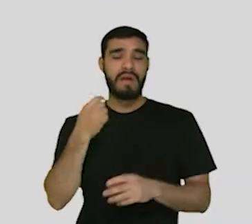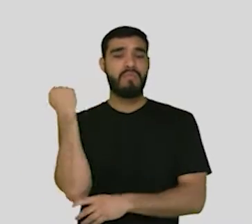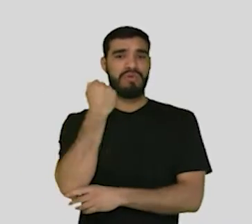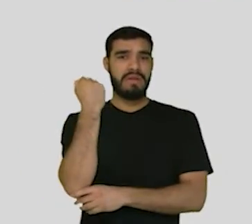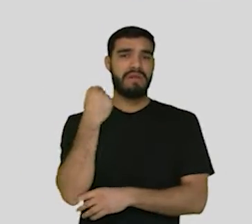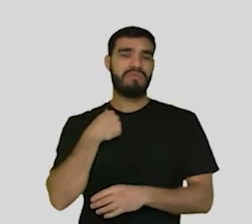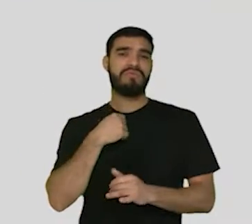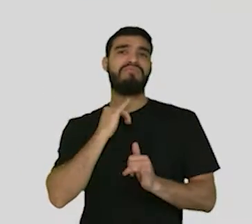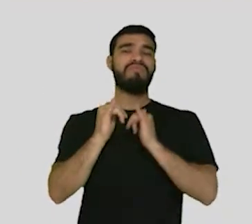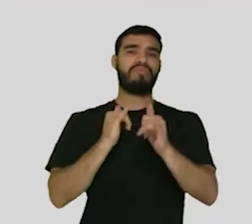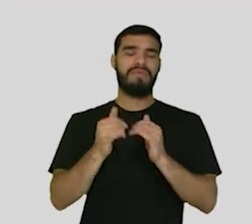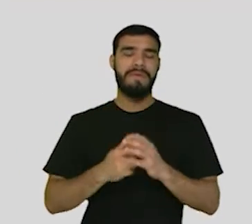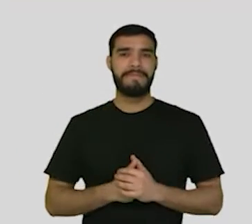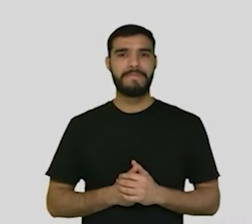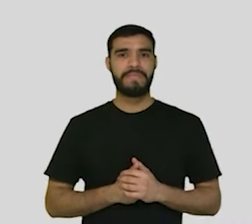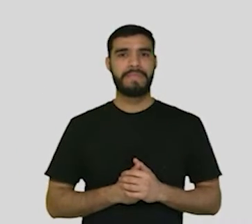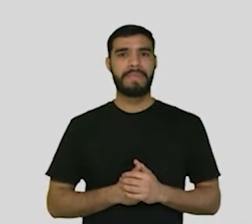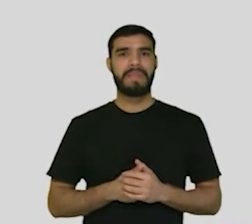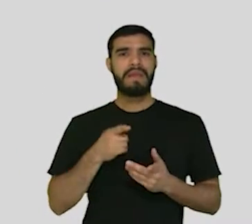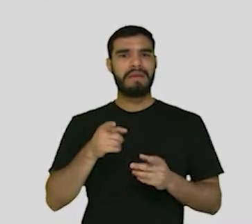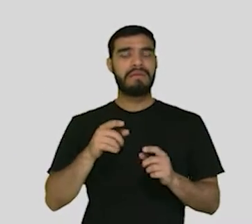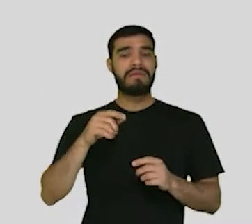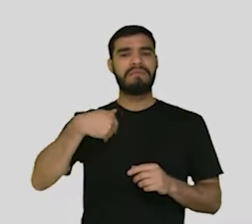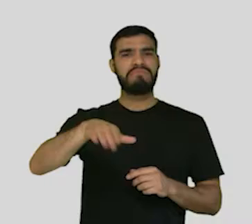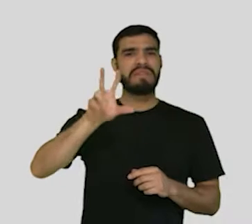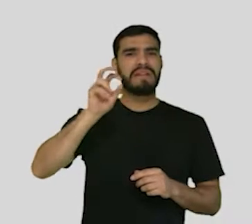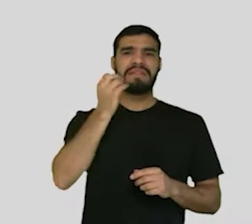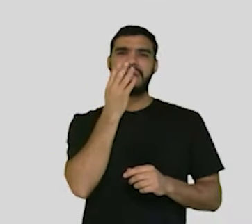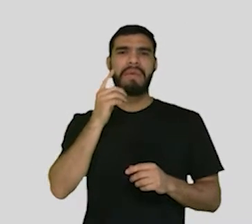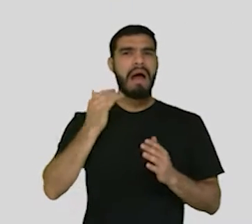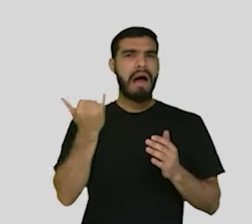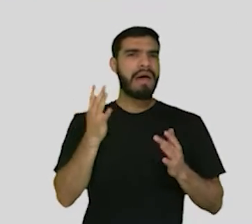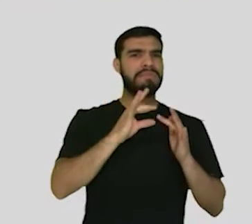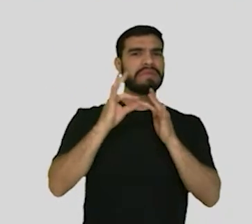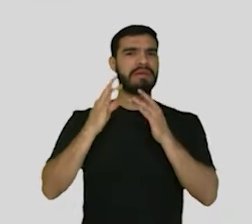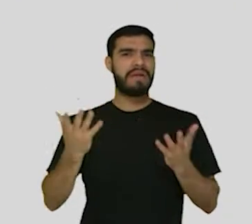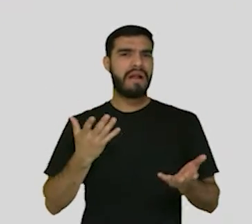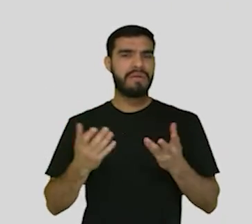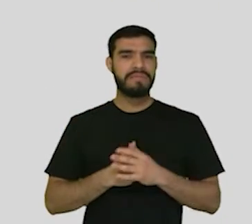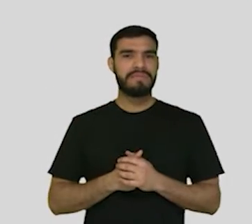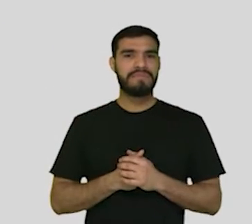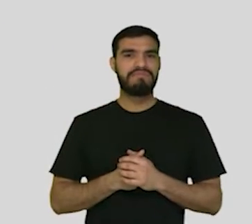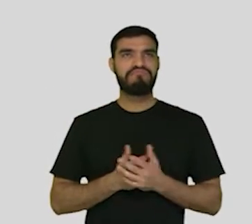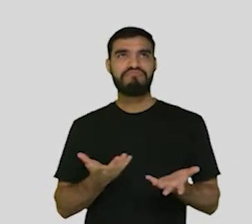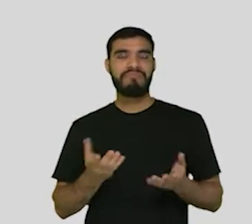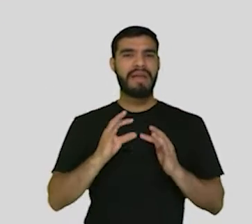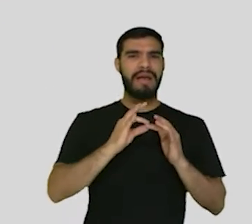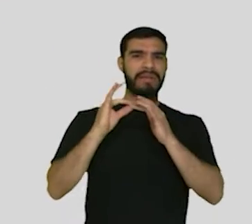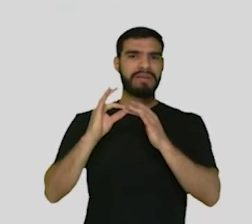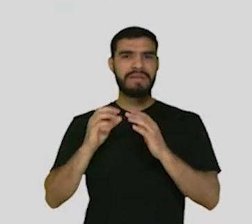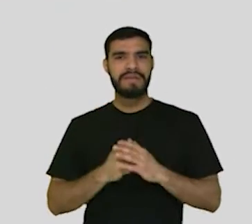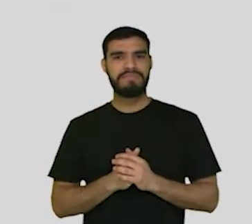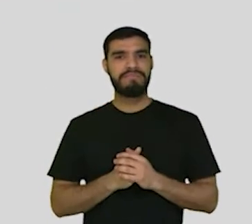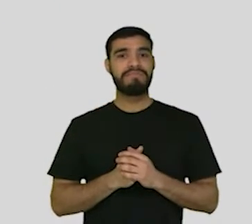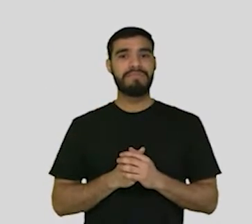mela poder pe hakatu oreñe e imbarete ha oñe genduvana. Va y con hijo 30 de septiembre na. Especial, sobre todo